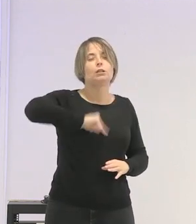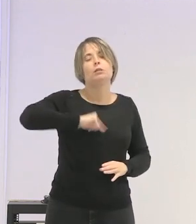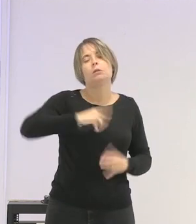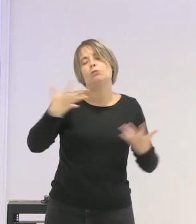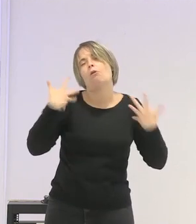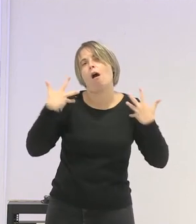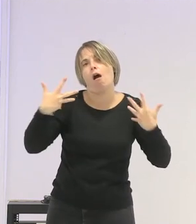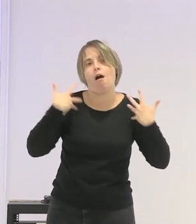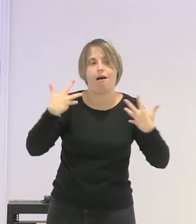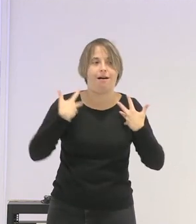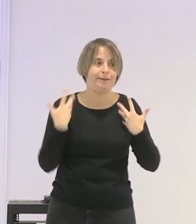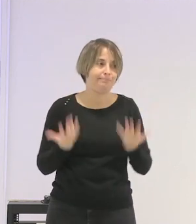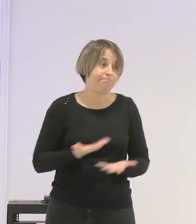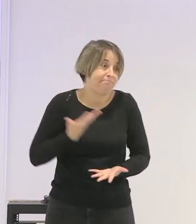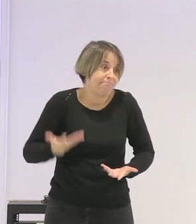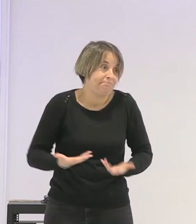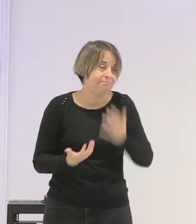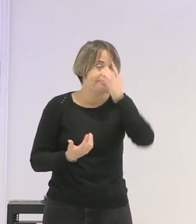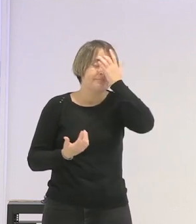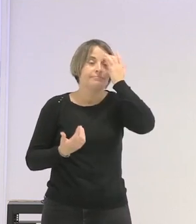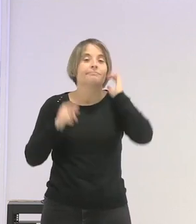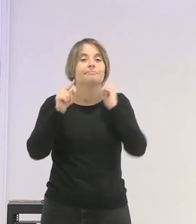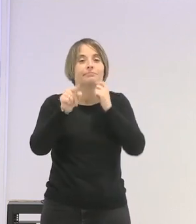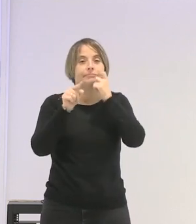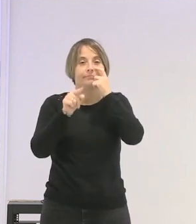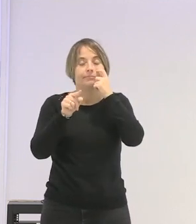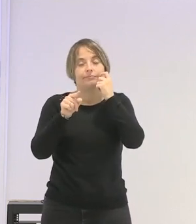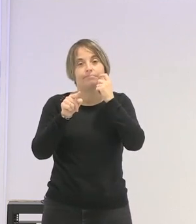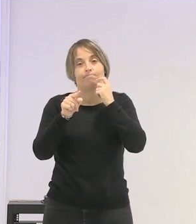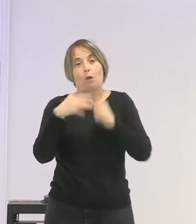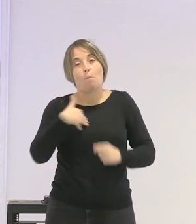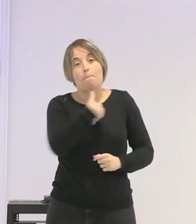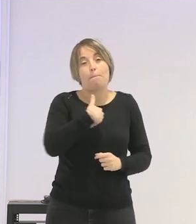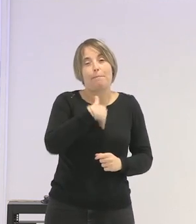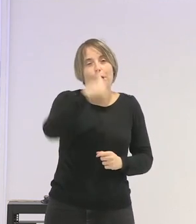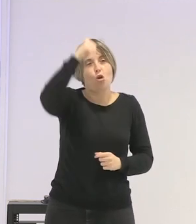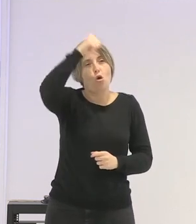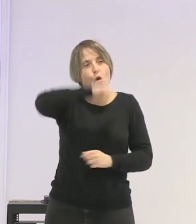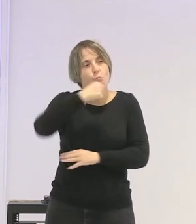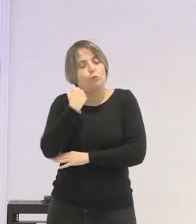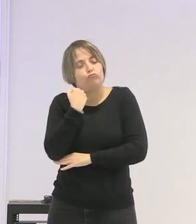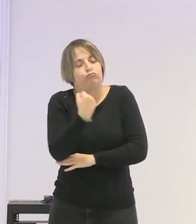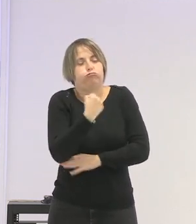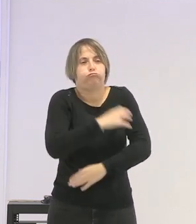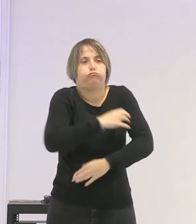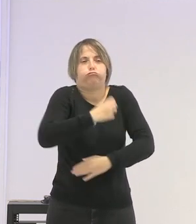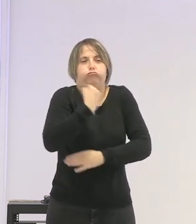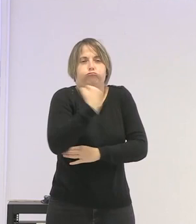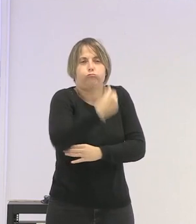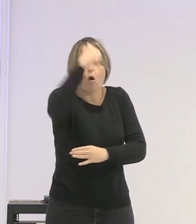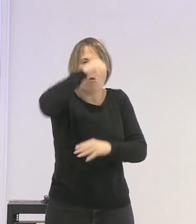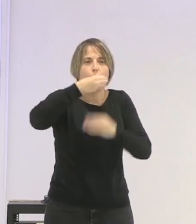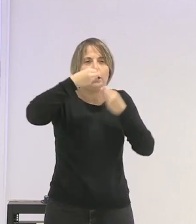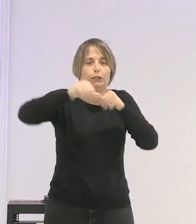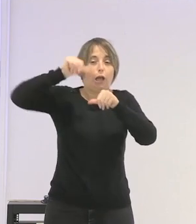¿no? Entonces, bueno, de alguna manera, reforzar el papel de los hombres, ¿no? De esta masculinidad tradicional, yo